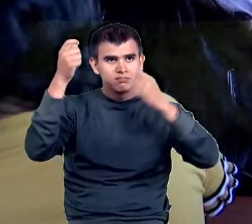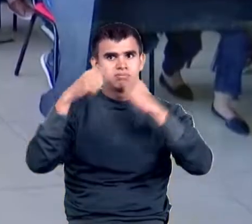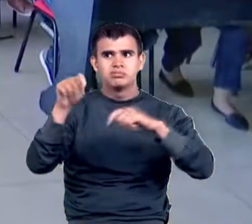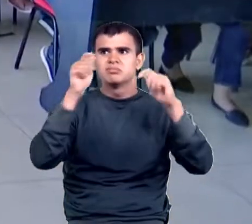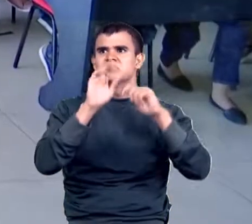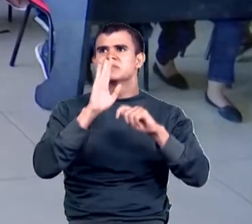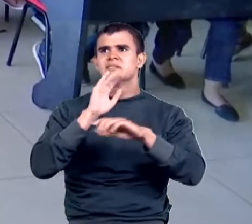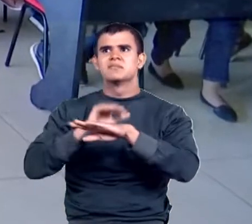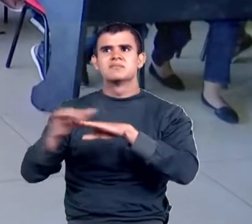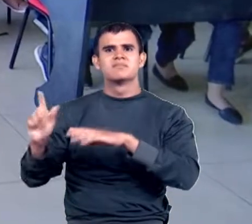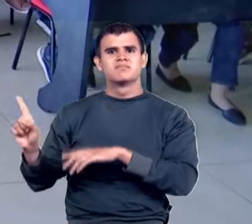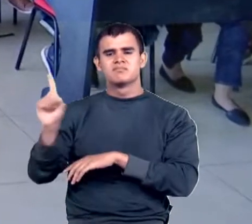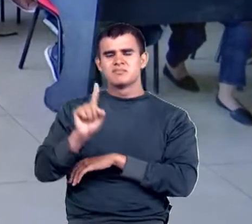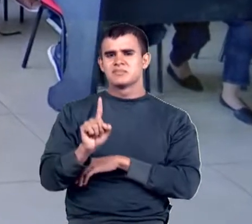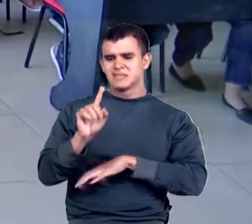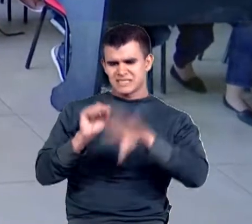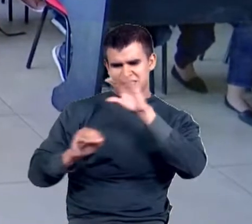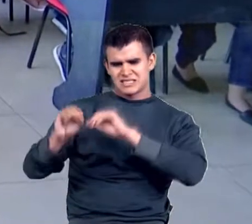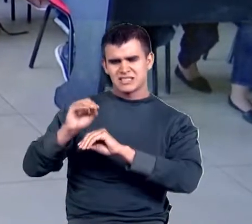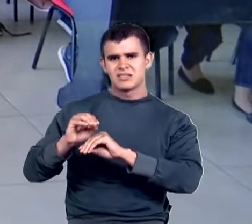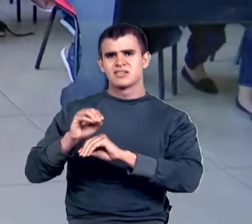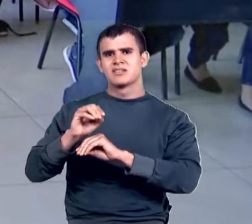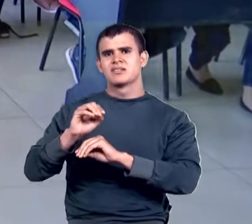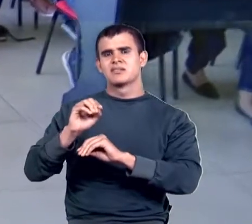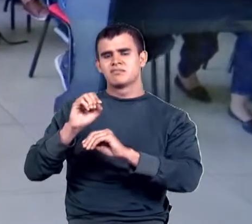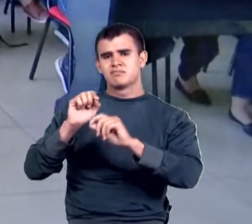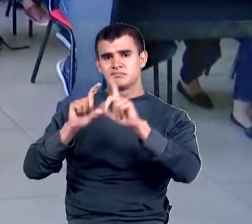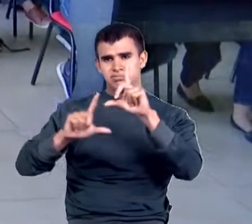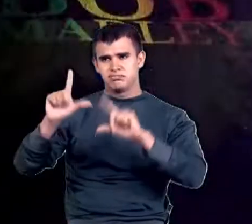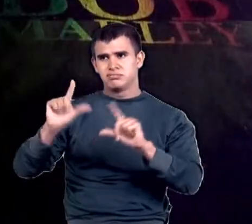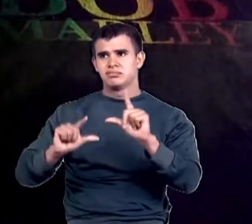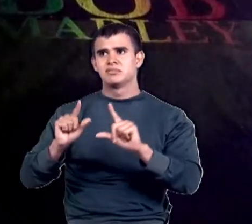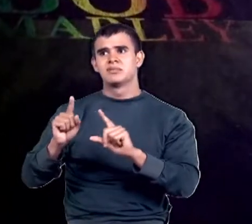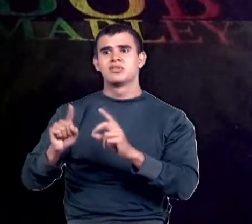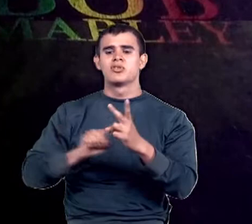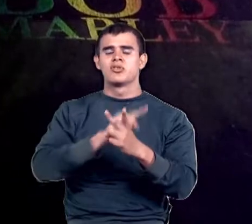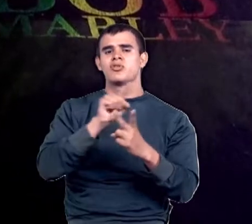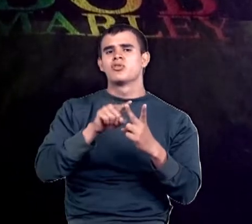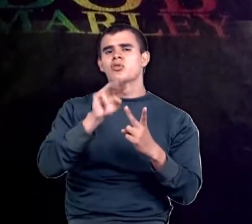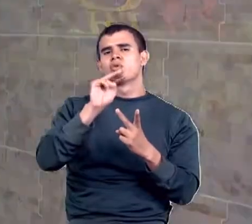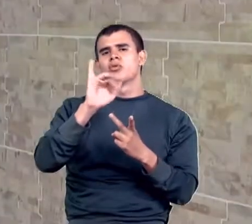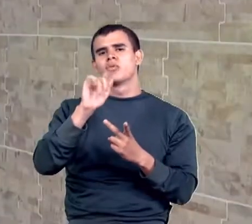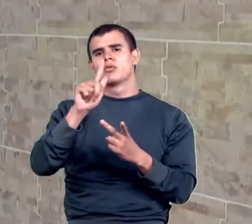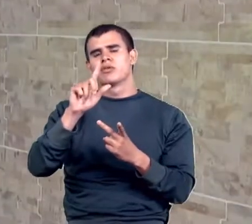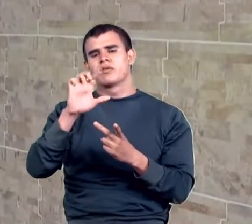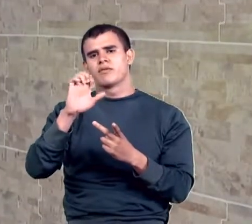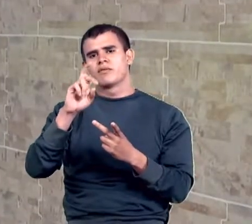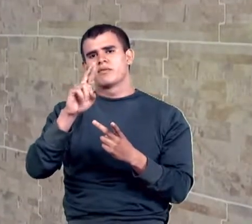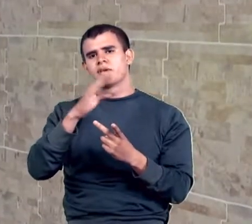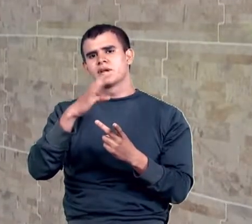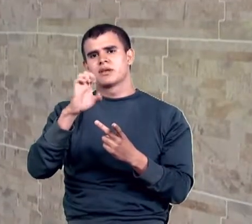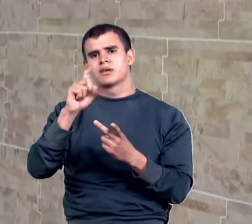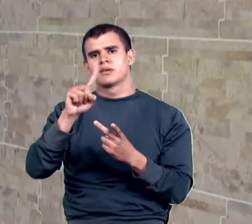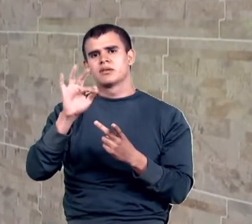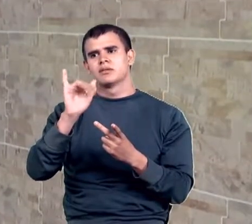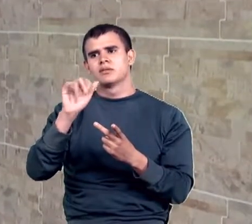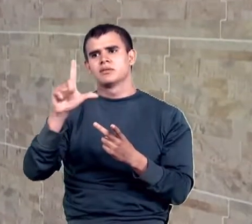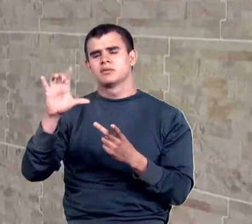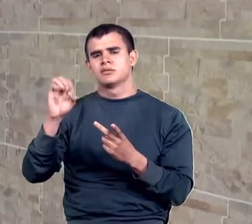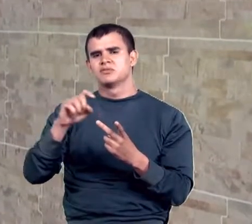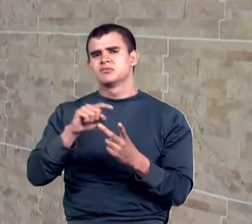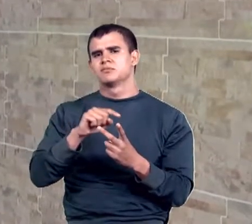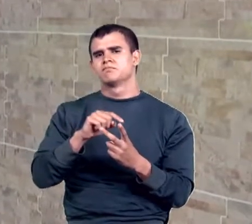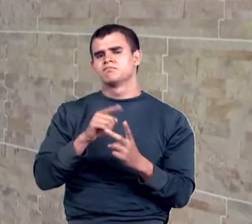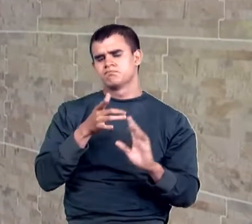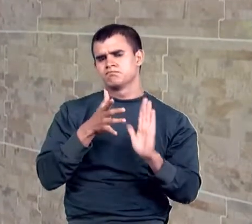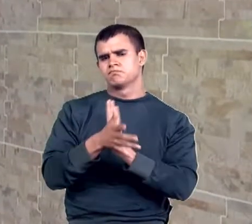Publicitaria, que tuvo como invitados al diseñador gráfico Andrés López y al publicista Wilber Castillo. Bien, el conversatorio trató básicamente de